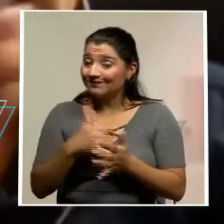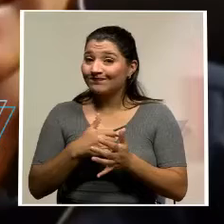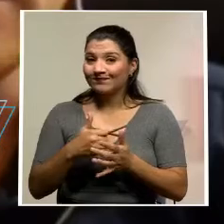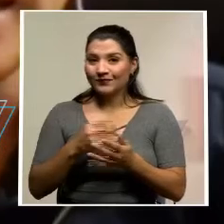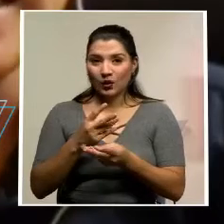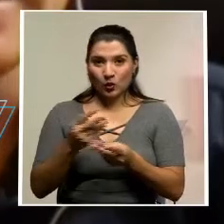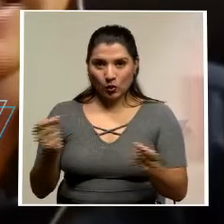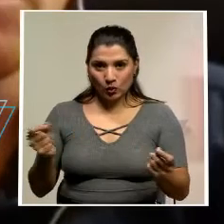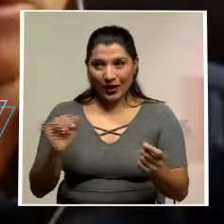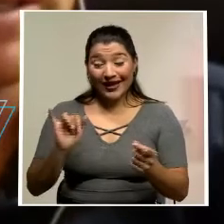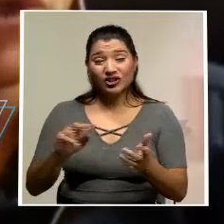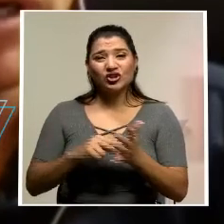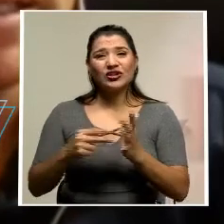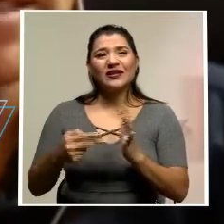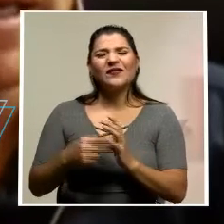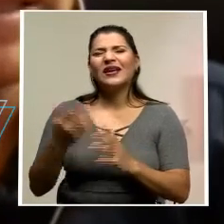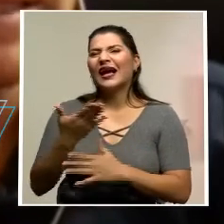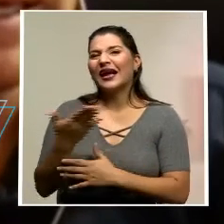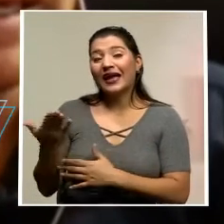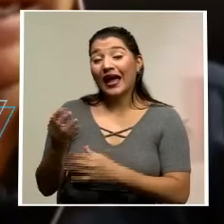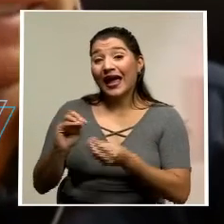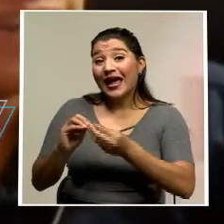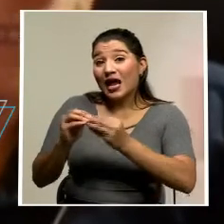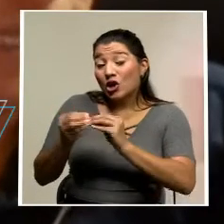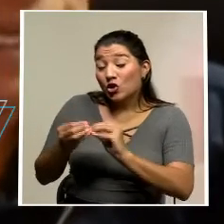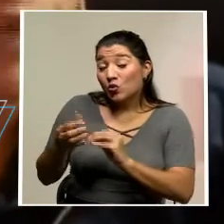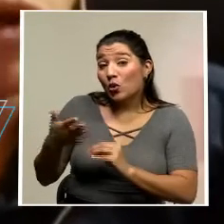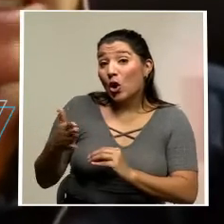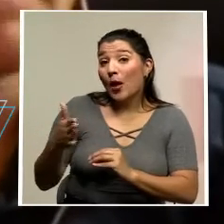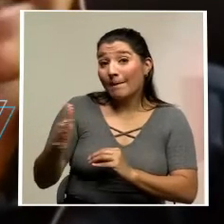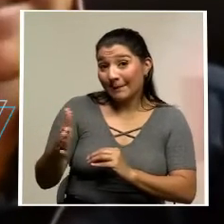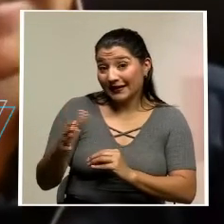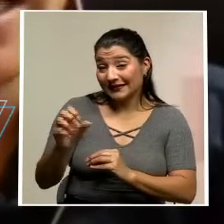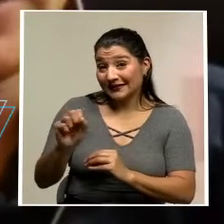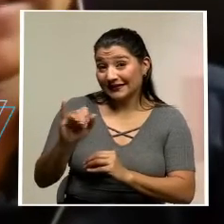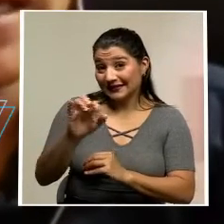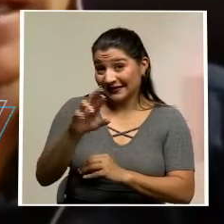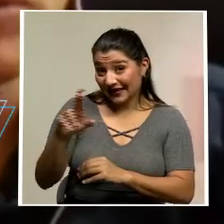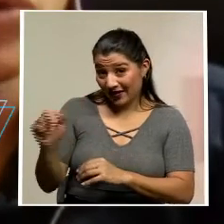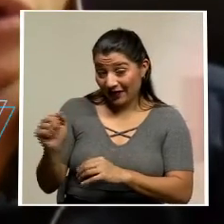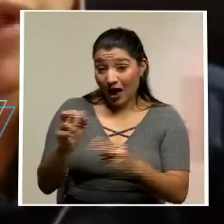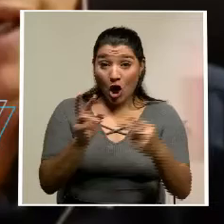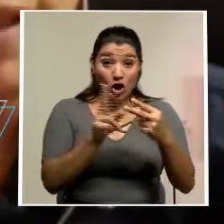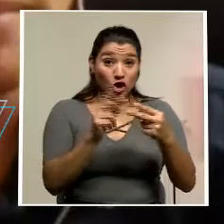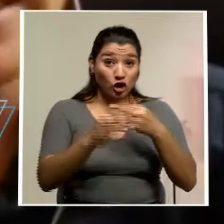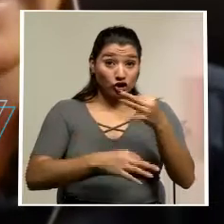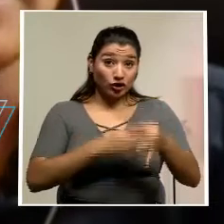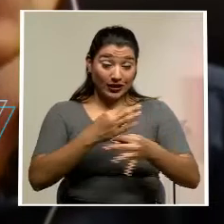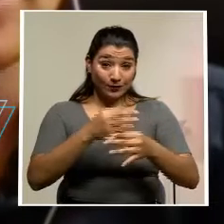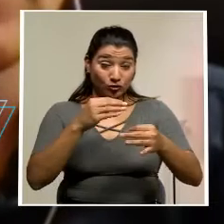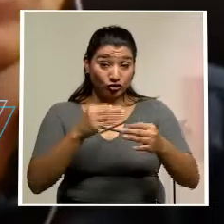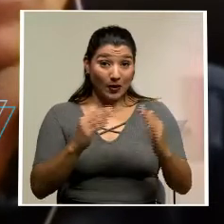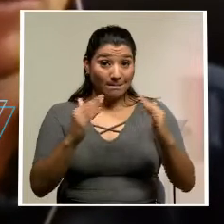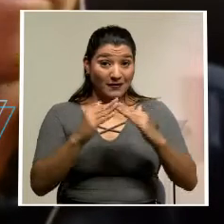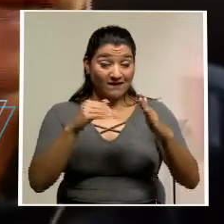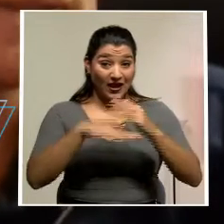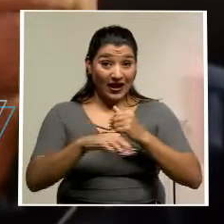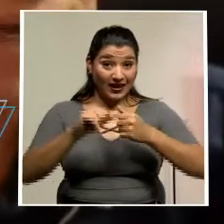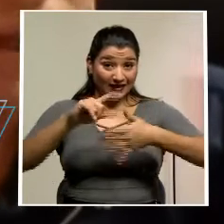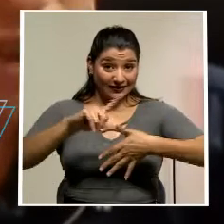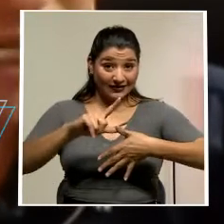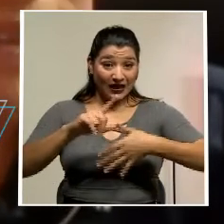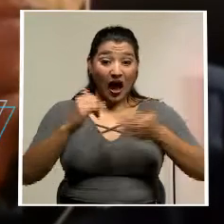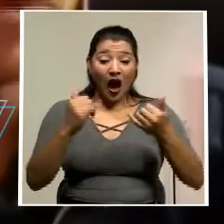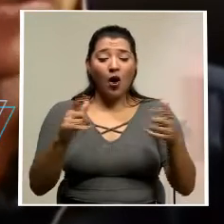lo que significa es que las poblaciones de las 2 especies que habitan nuestro continente americano se han reducido más